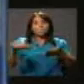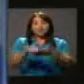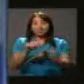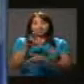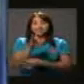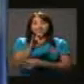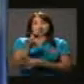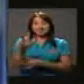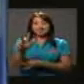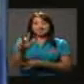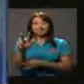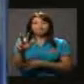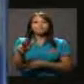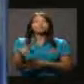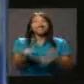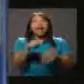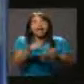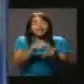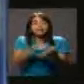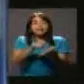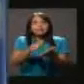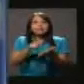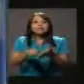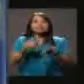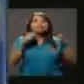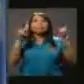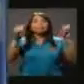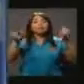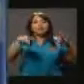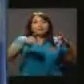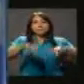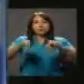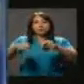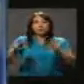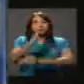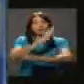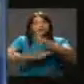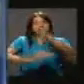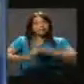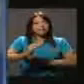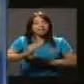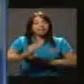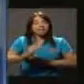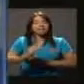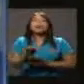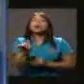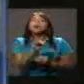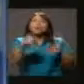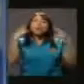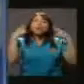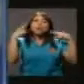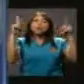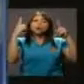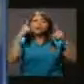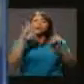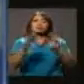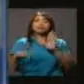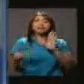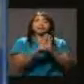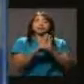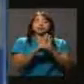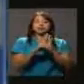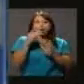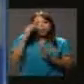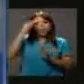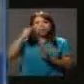discapacidad consideran acá está escrito como un gran logro para la promulgación de sus derechos la llegada de Oscar